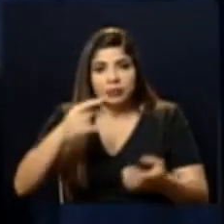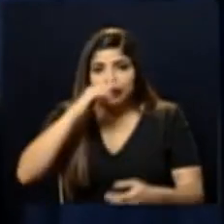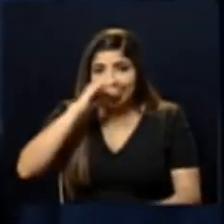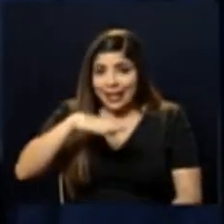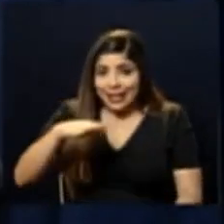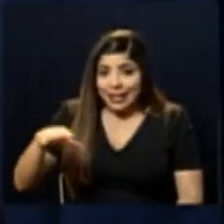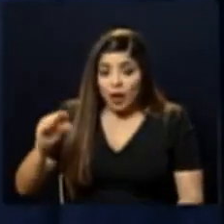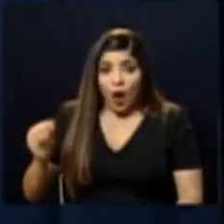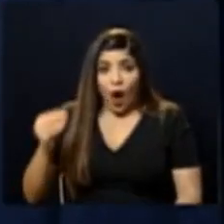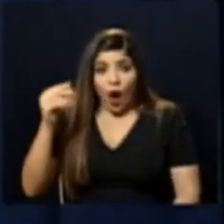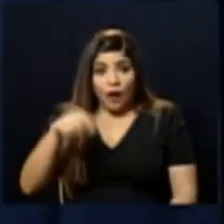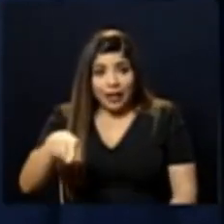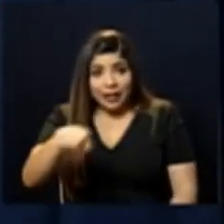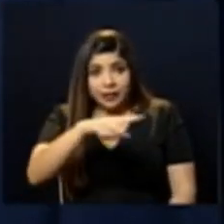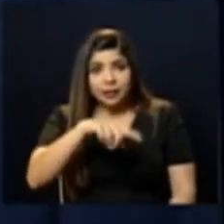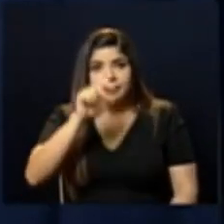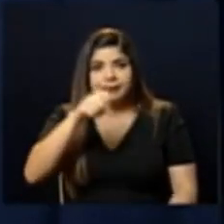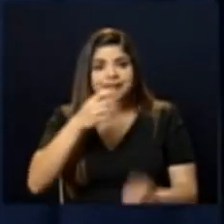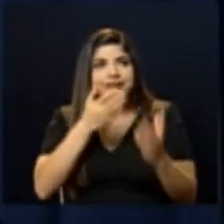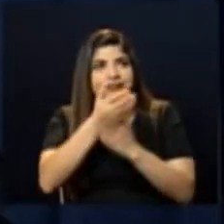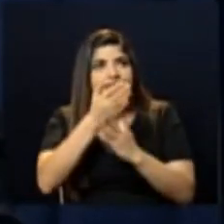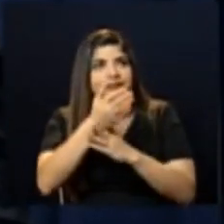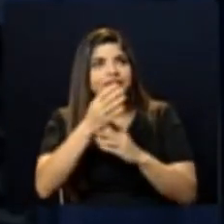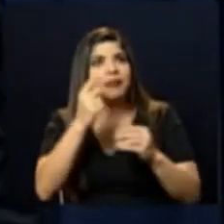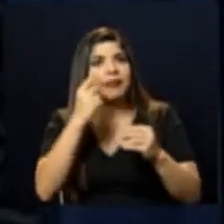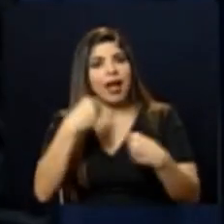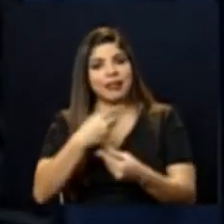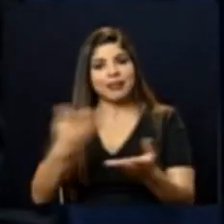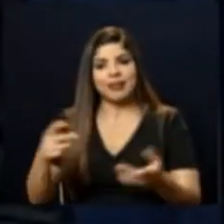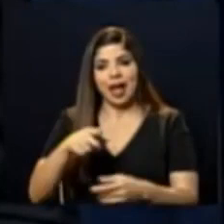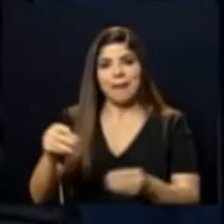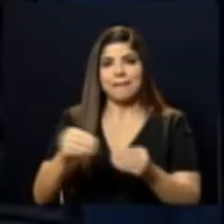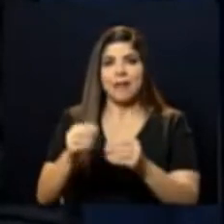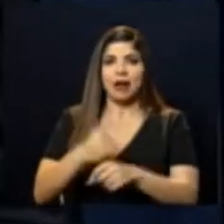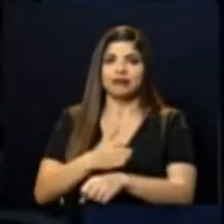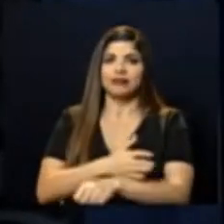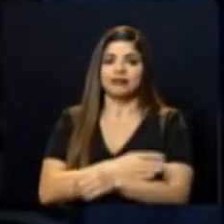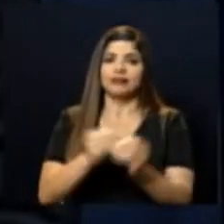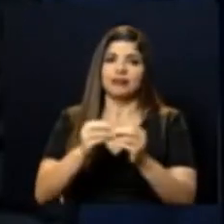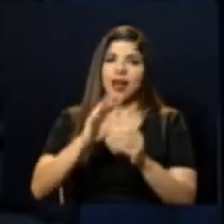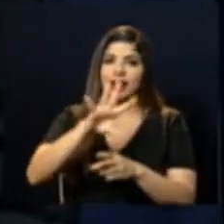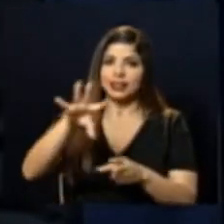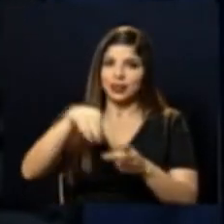niñez y juventud del país, generando progreso e inclusión.